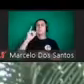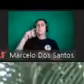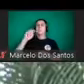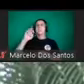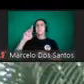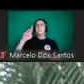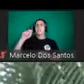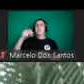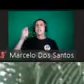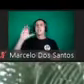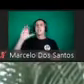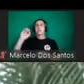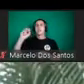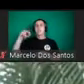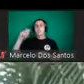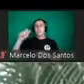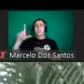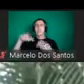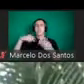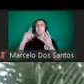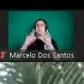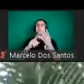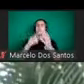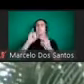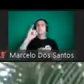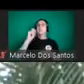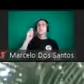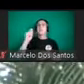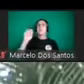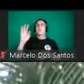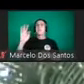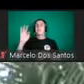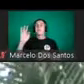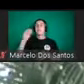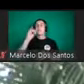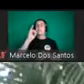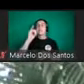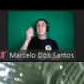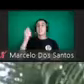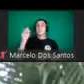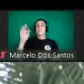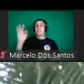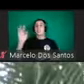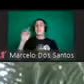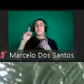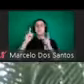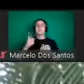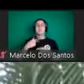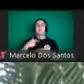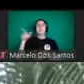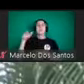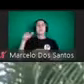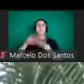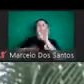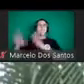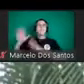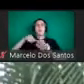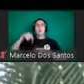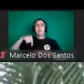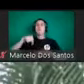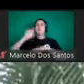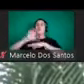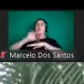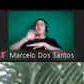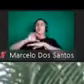de certificación de facilitadores laborales, que nos parece una cuestión súper clave, porque ya esa